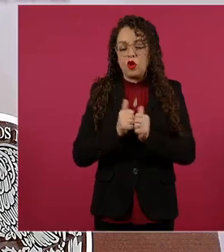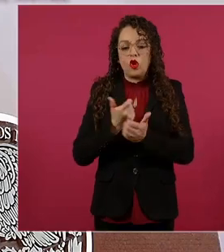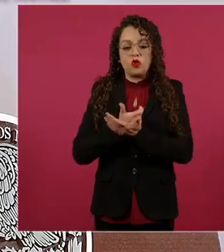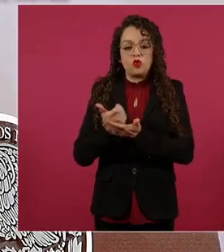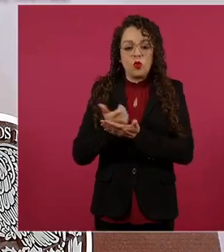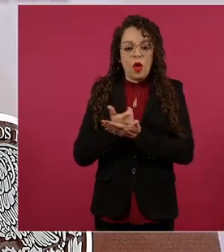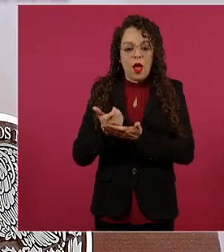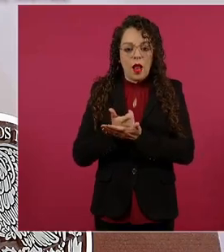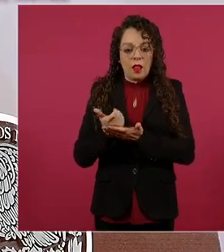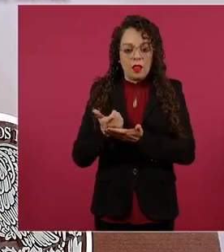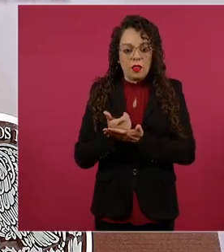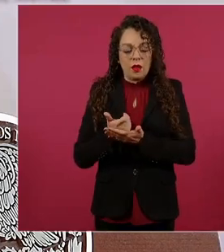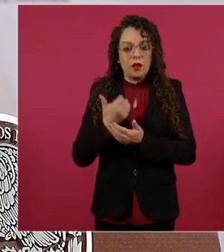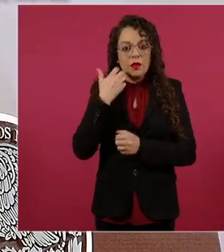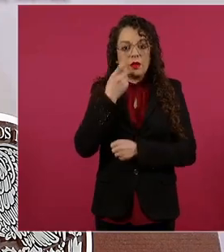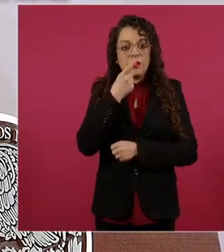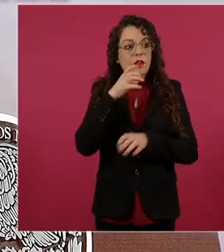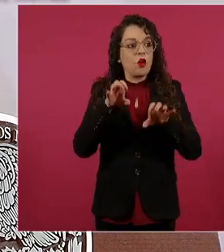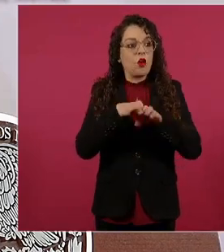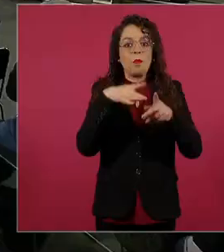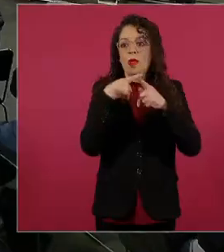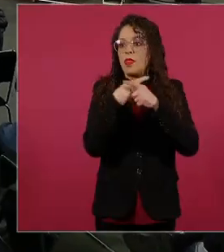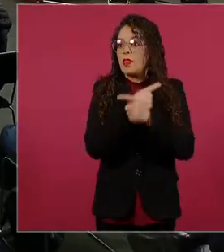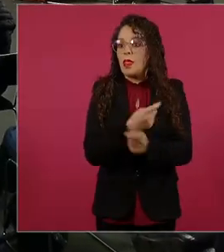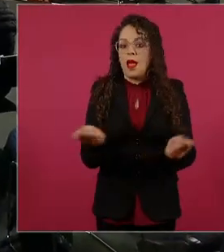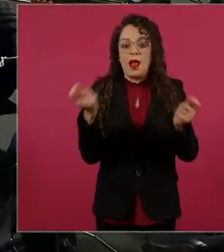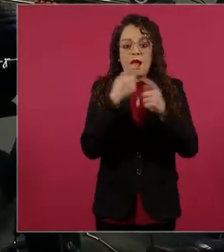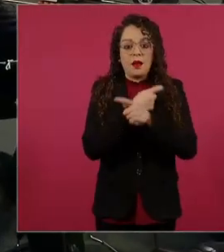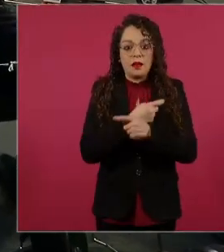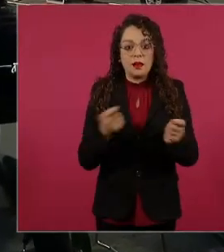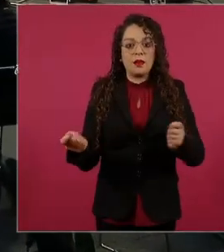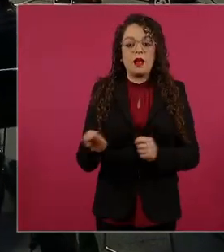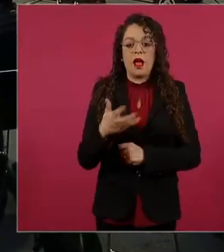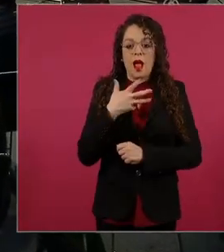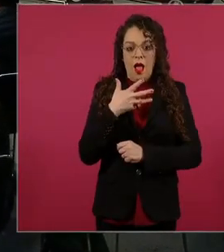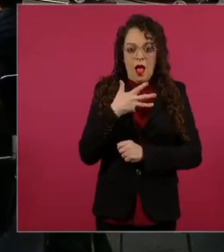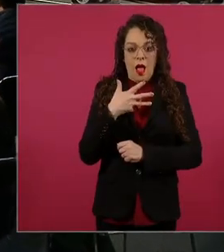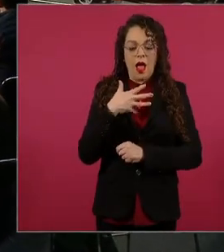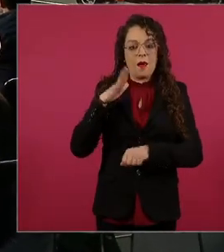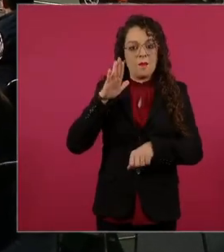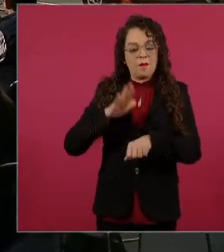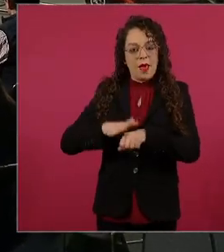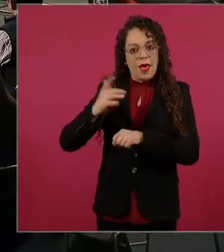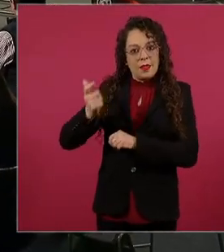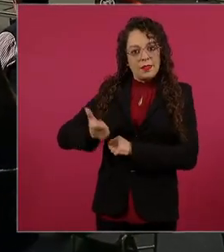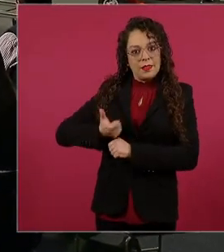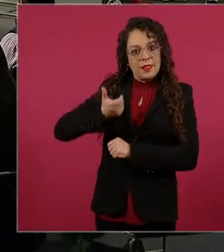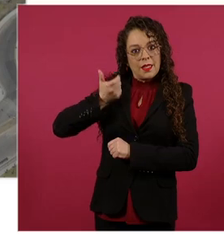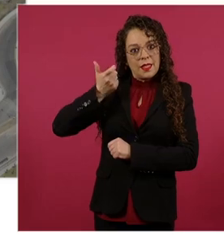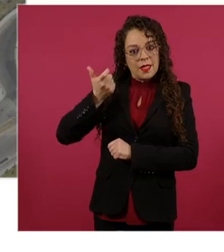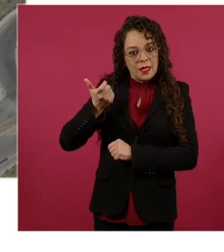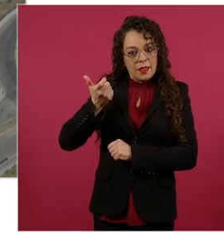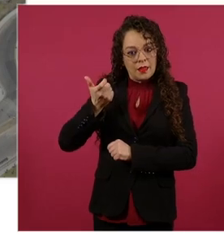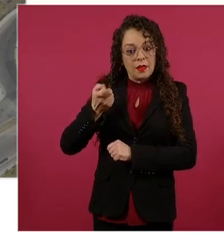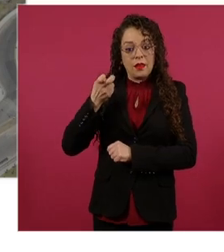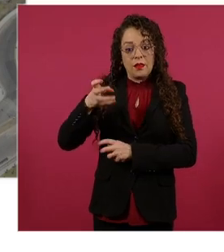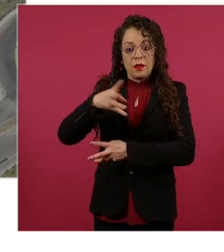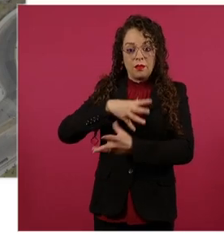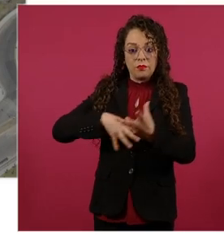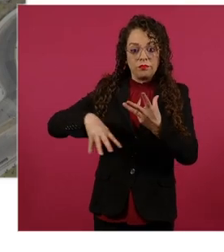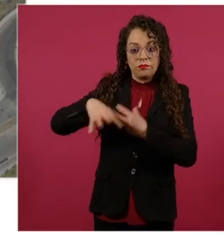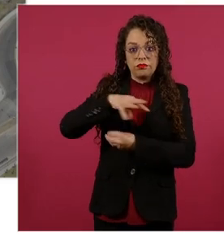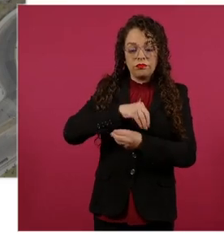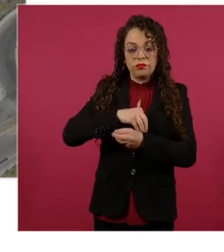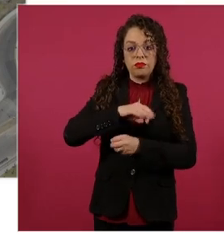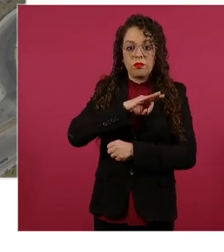instituto, que es decir, la dispersión, hay un excedente de recursos. Y estos han ido haciendo en un fondo de inversión que